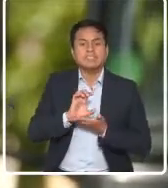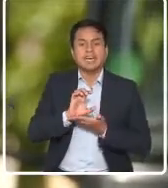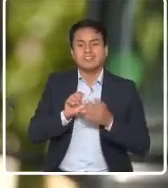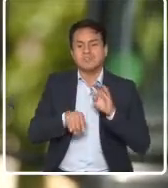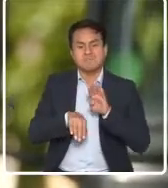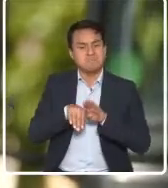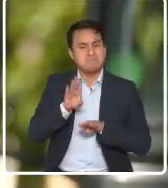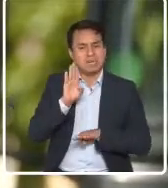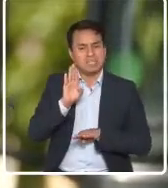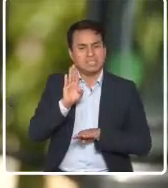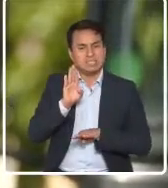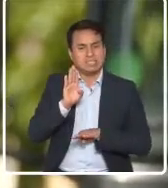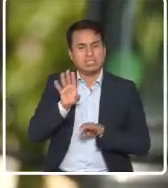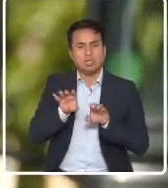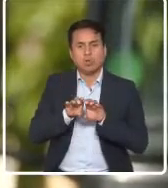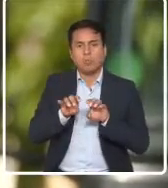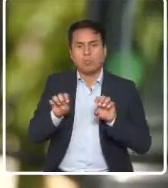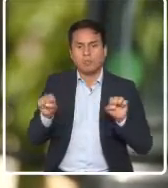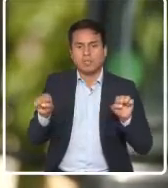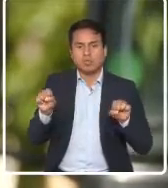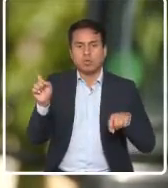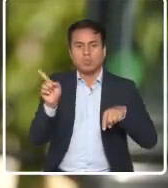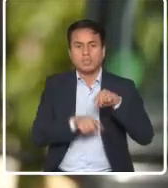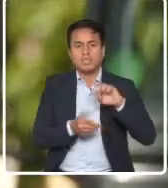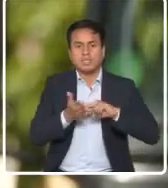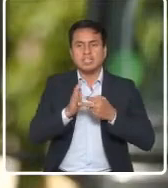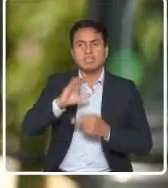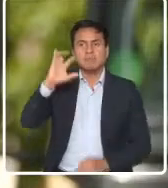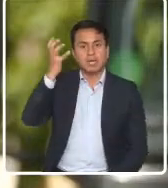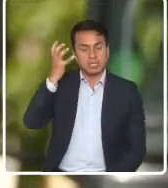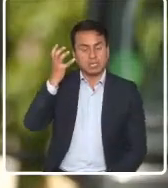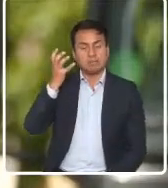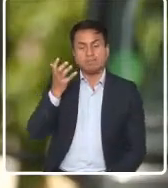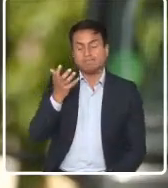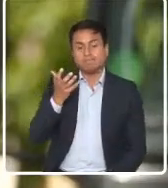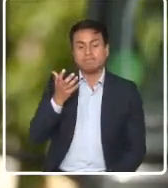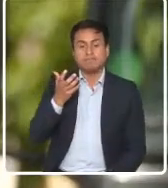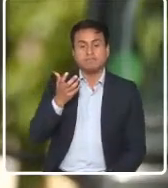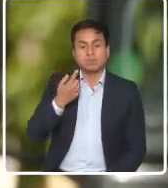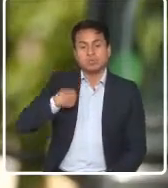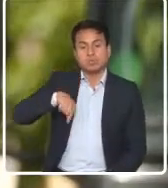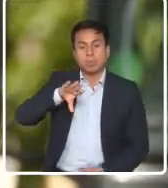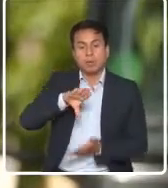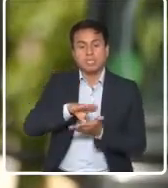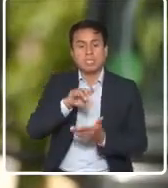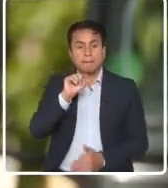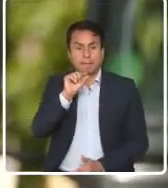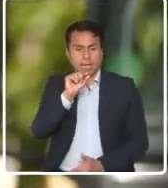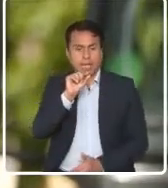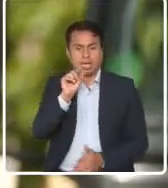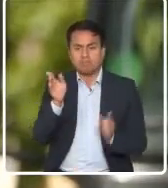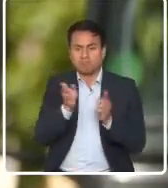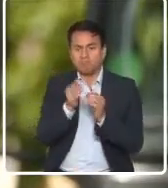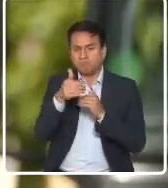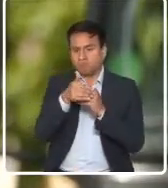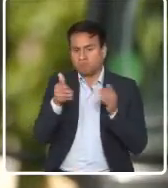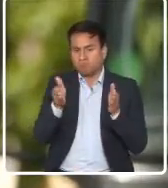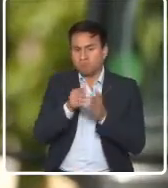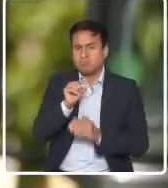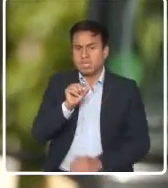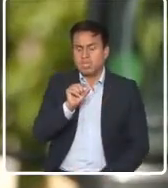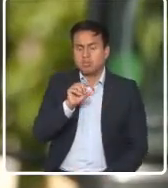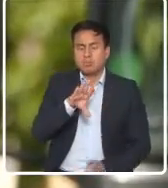que está más comprometidos con combatir la crisis climática, pese a que somos un país pequeño en